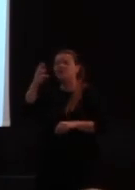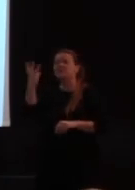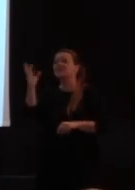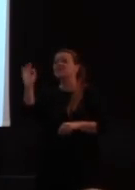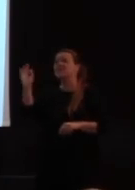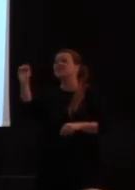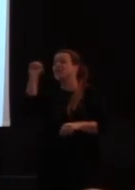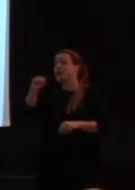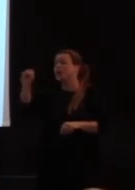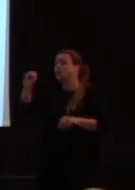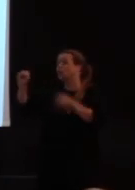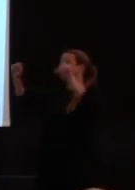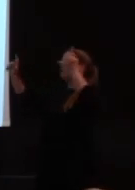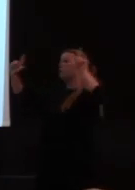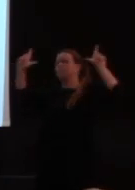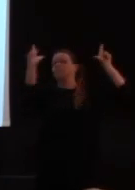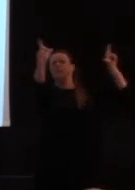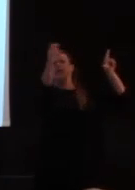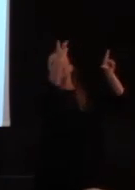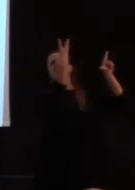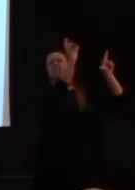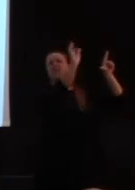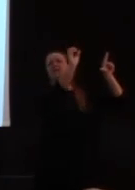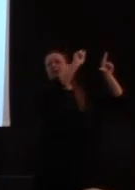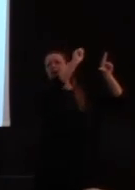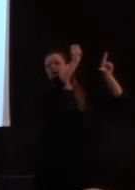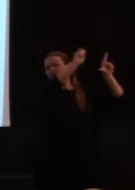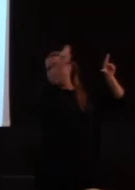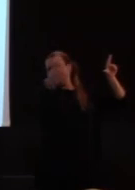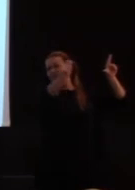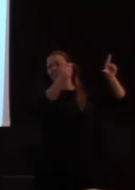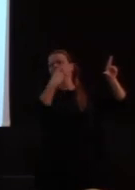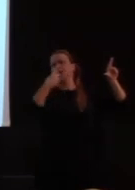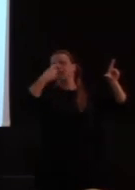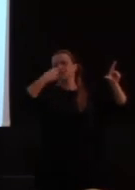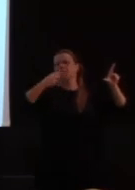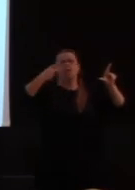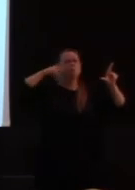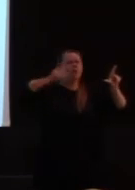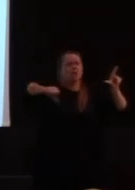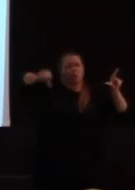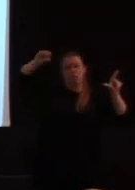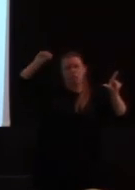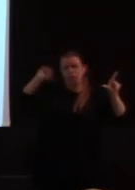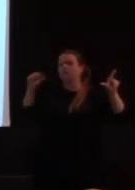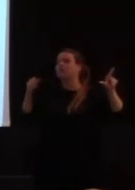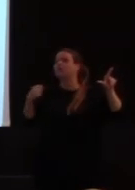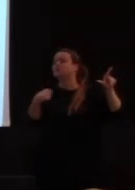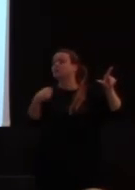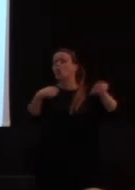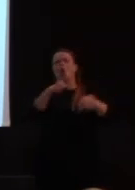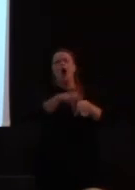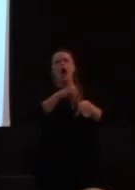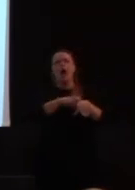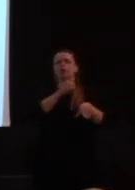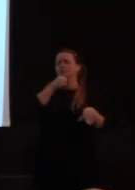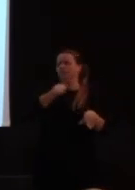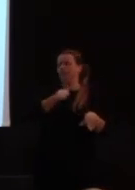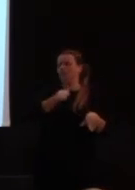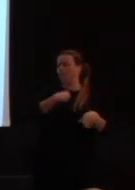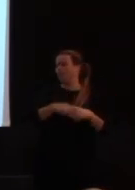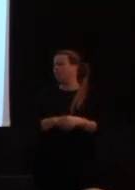ponía la pizarra. 30, que lo vieran. Muchos años, 30, ¿no? Que decía, larga experiencia. Soy gato viejo, decía.